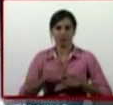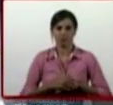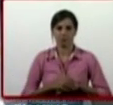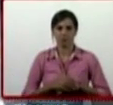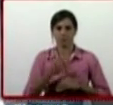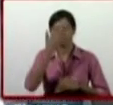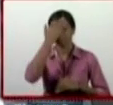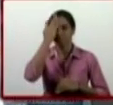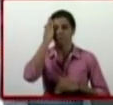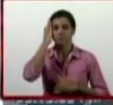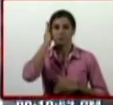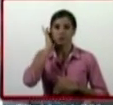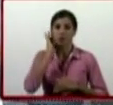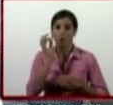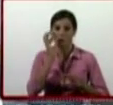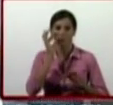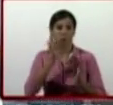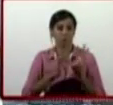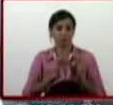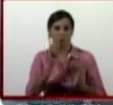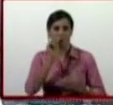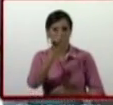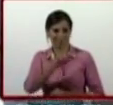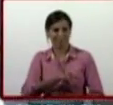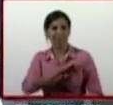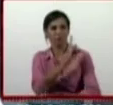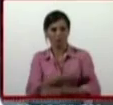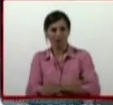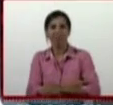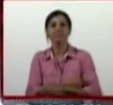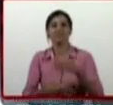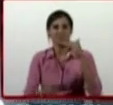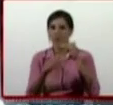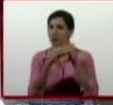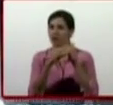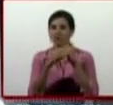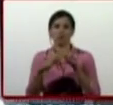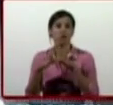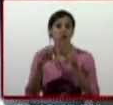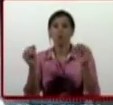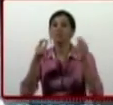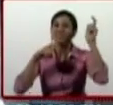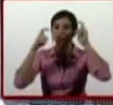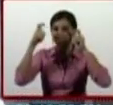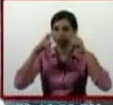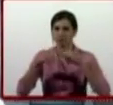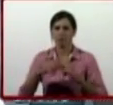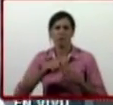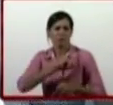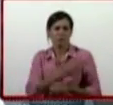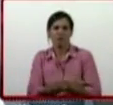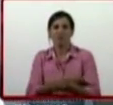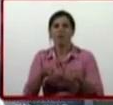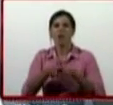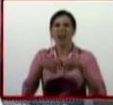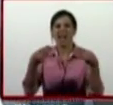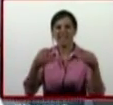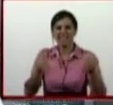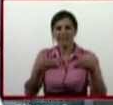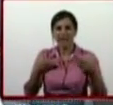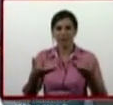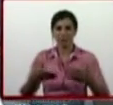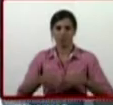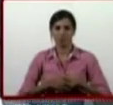Menos mal que él está hecho del mismo acero que estamos hechos todos los chavistas, del acero del